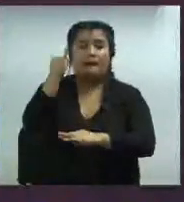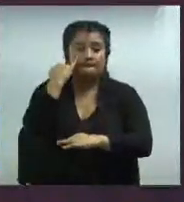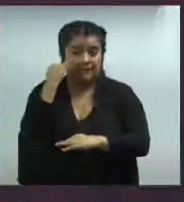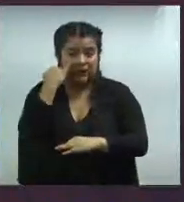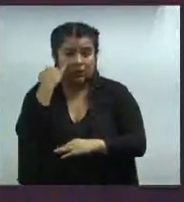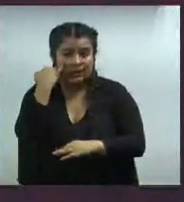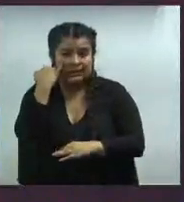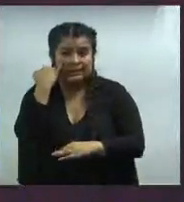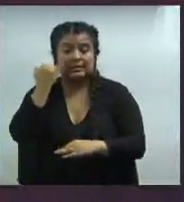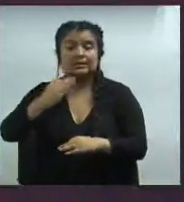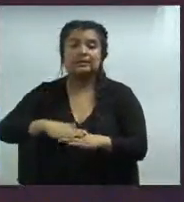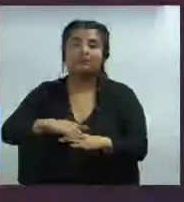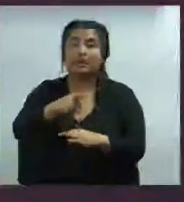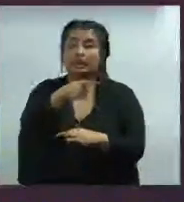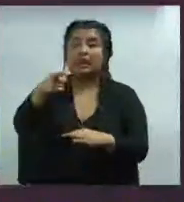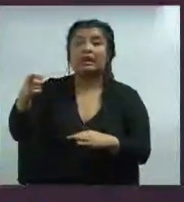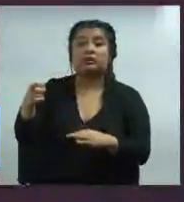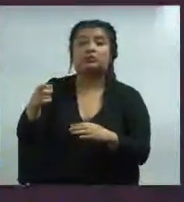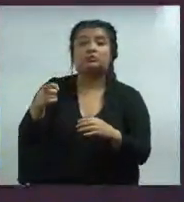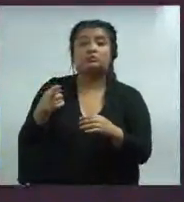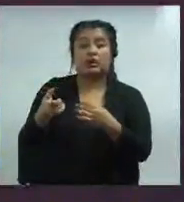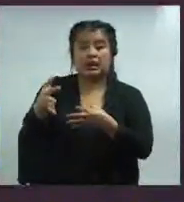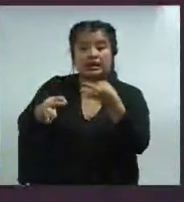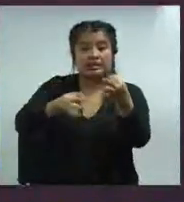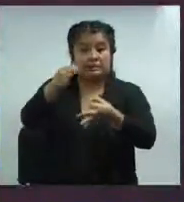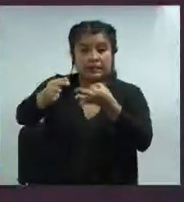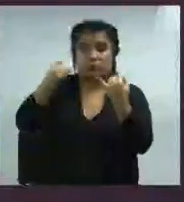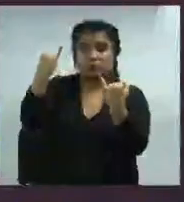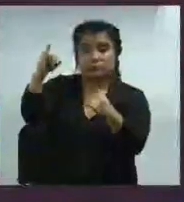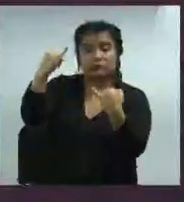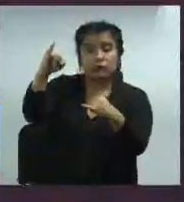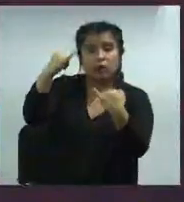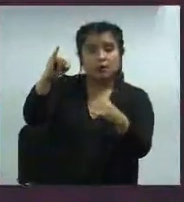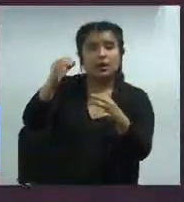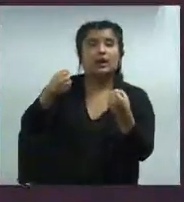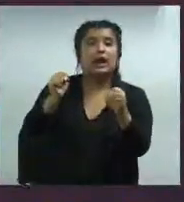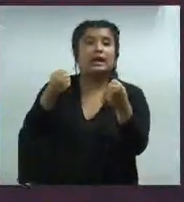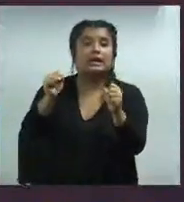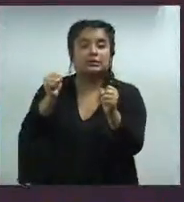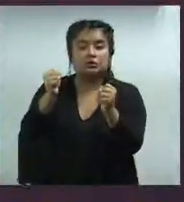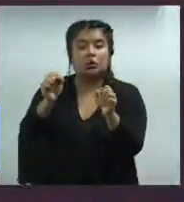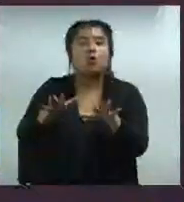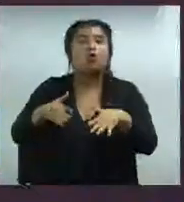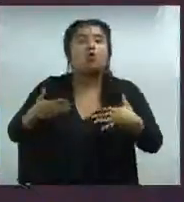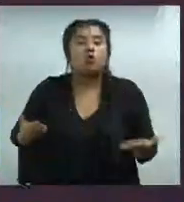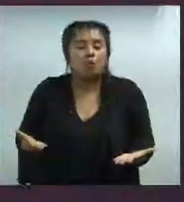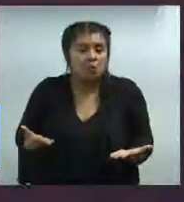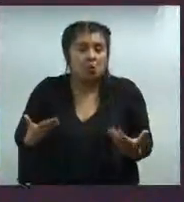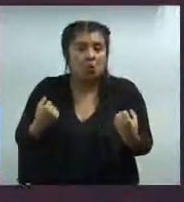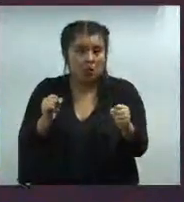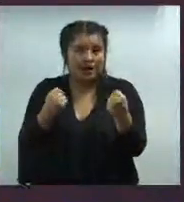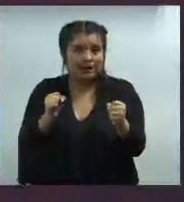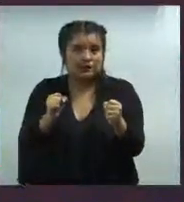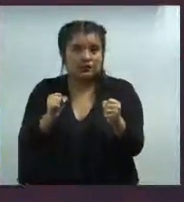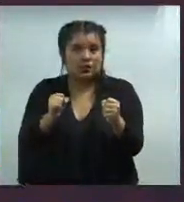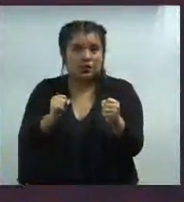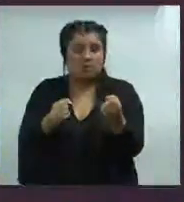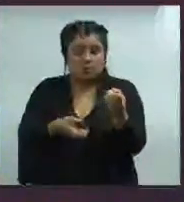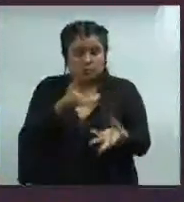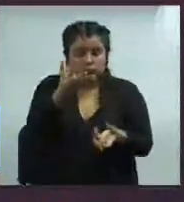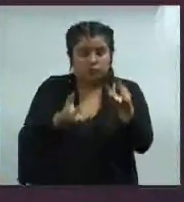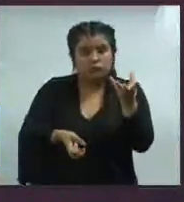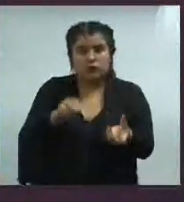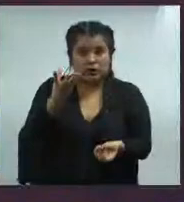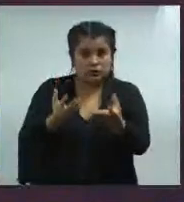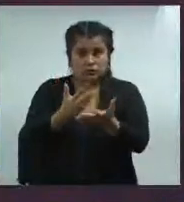tardar, para que puedan ellos venir a brindar primero un informe de qué es lo que han hecho, cómo lo han hecho. Nosotros